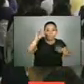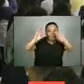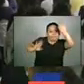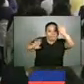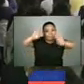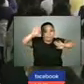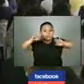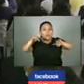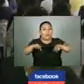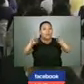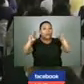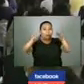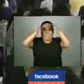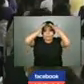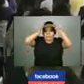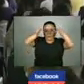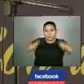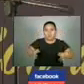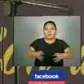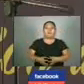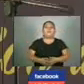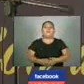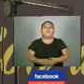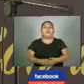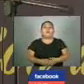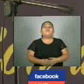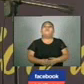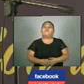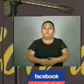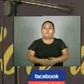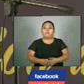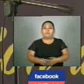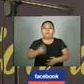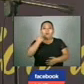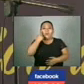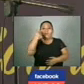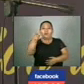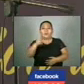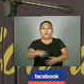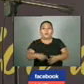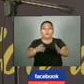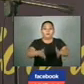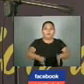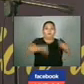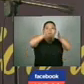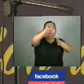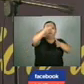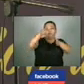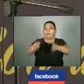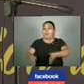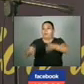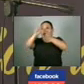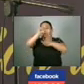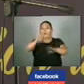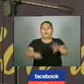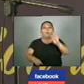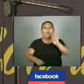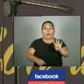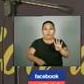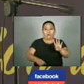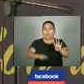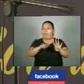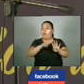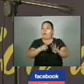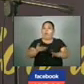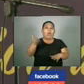población en la toma de decisiones. Y por eso es que van esas cuatro instituciones de la democracia directa, que